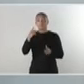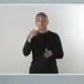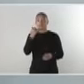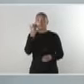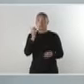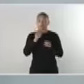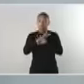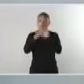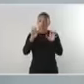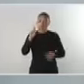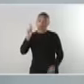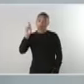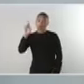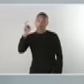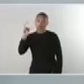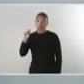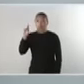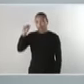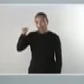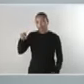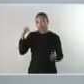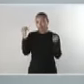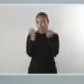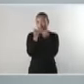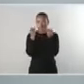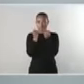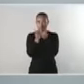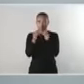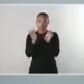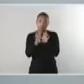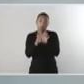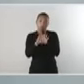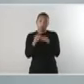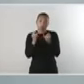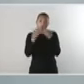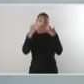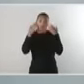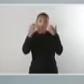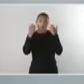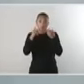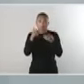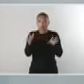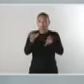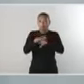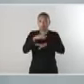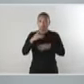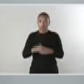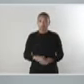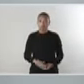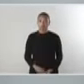pan son la misma cosa o sea Son la misma gata pero que nomás revolcada